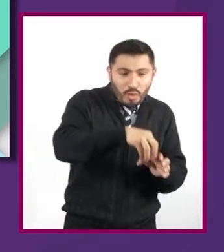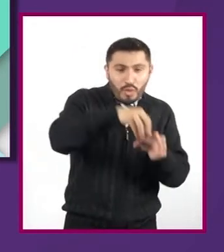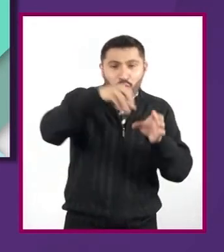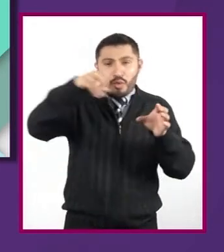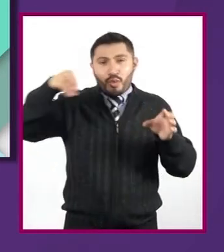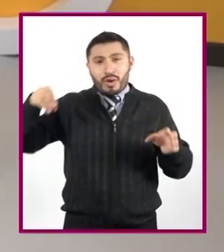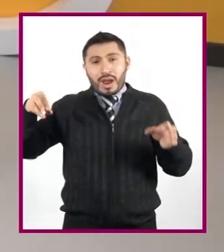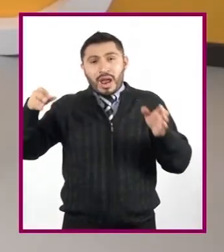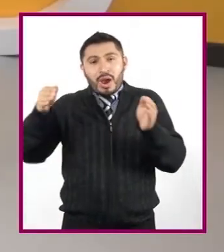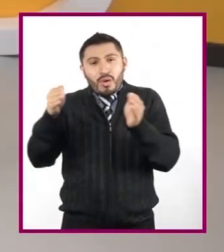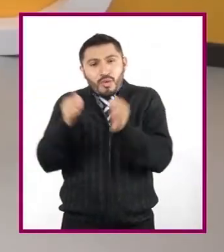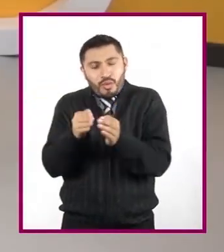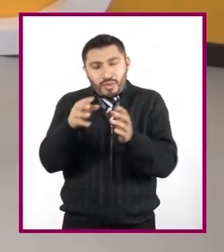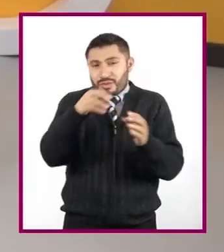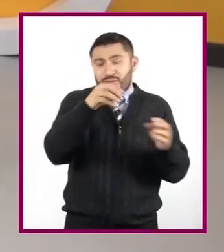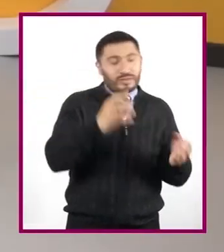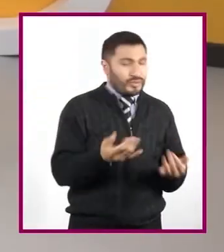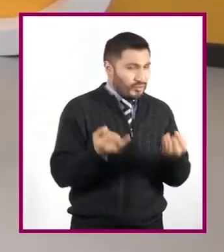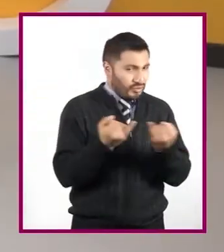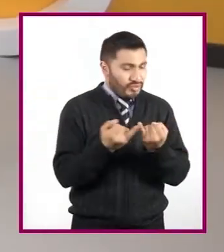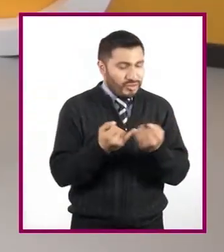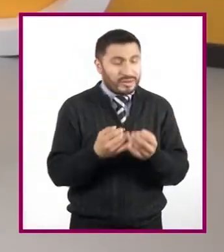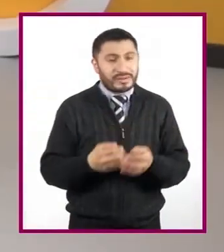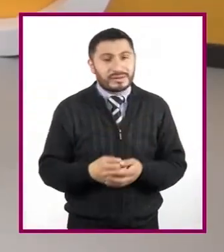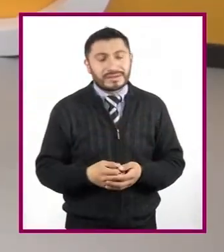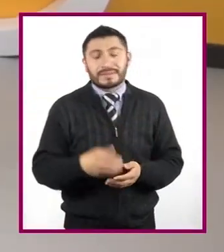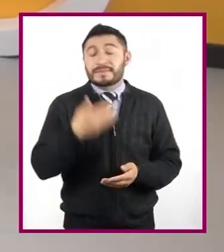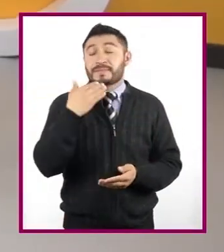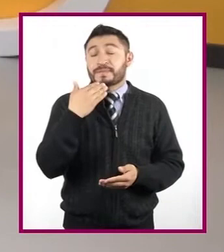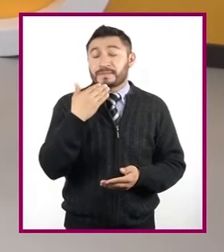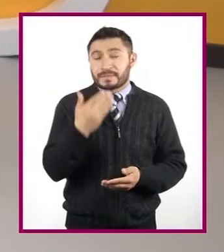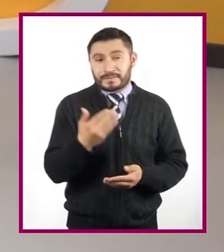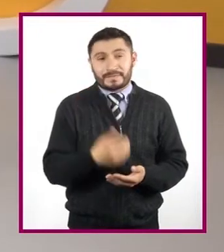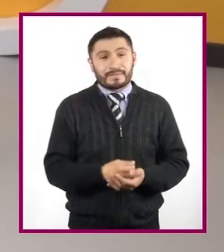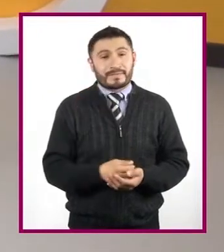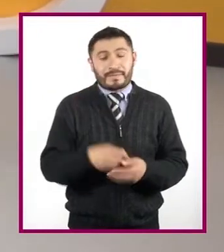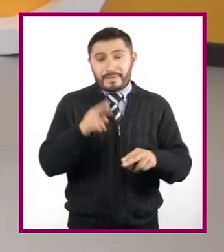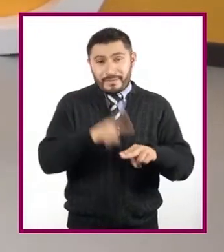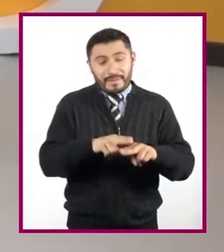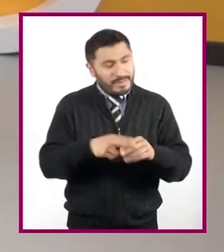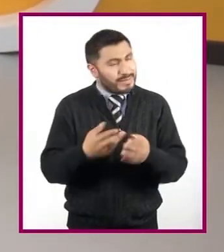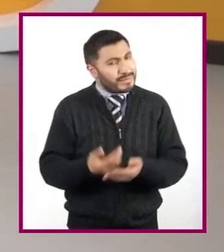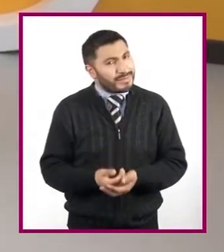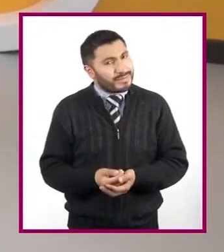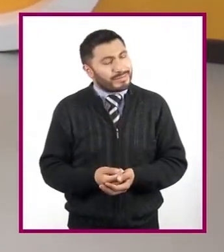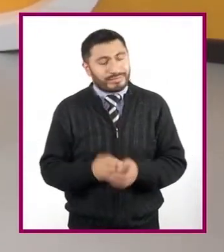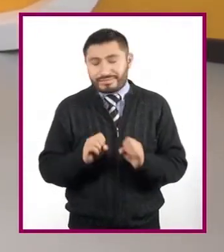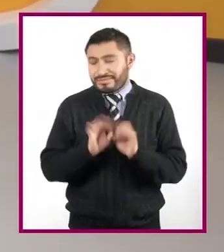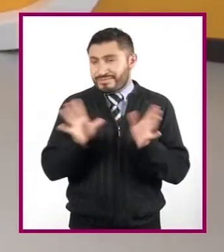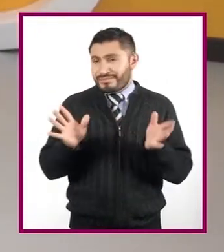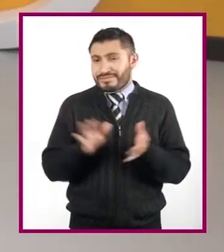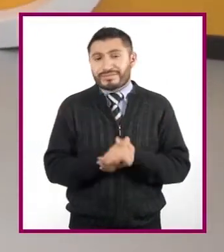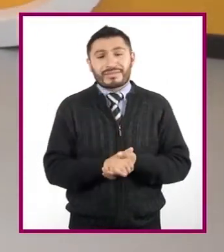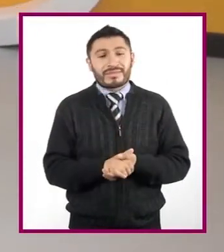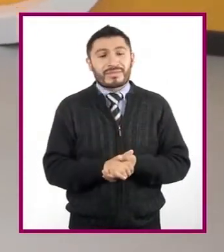menor proporción. Muy útil la observación, maestra Miriam. ¿Tomamos asiento? Claro. Para